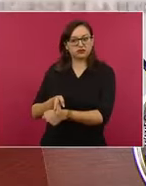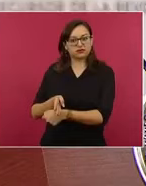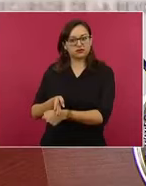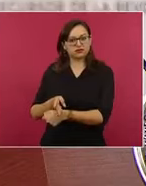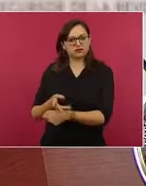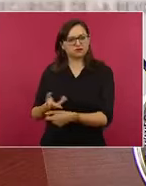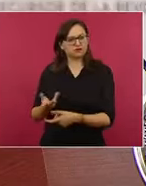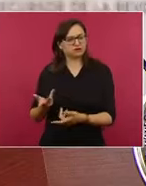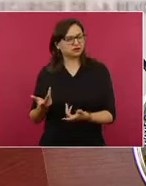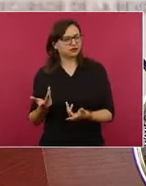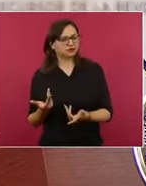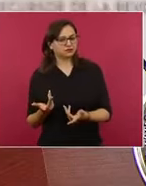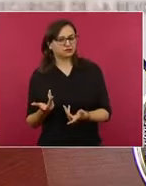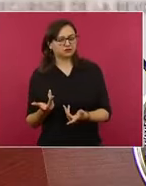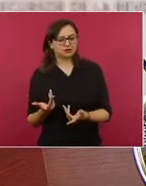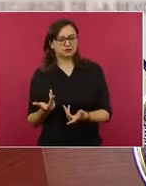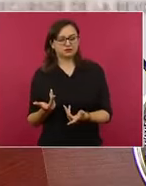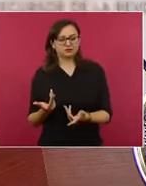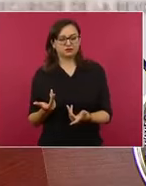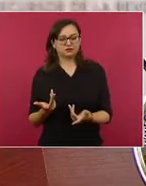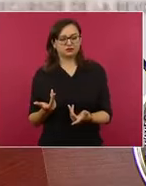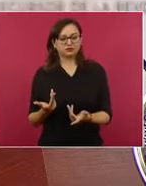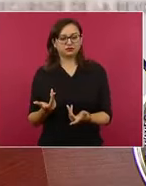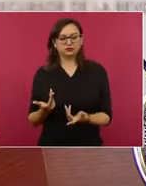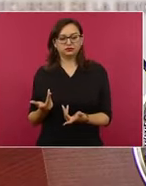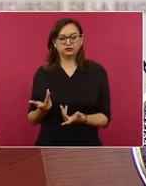por una instrucción